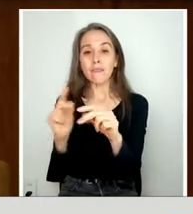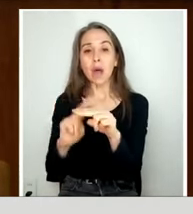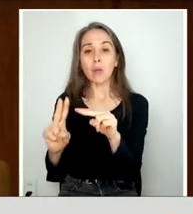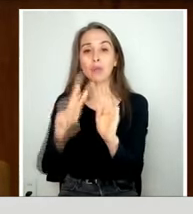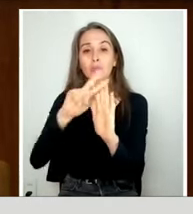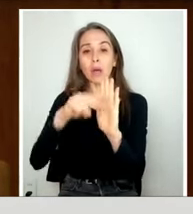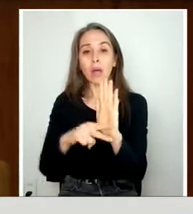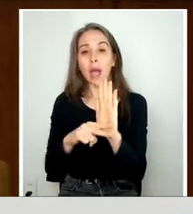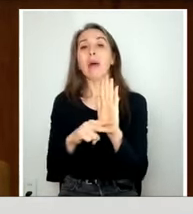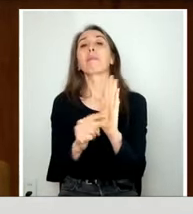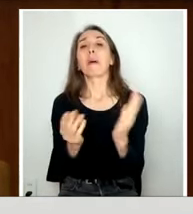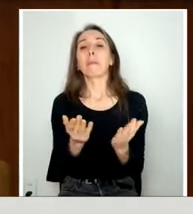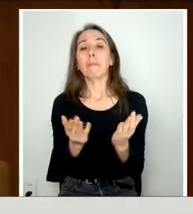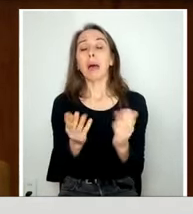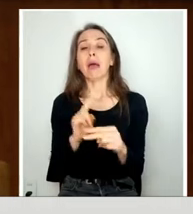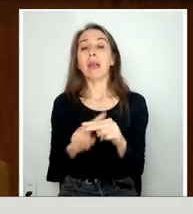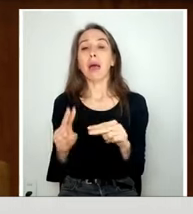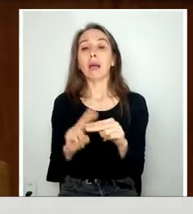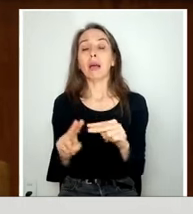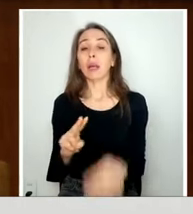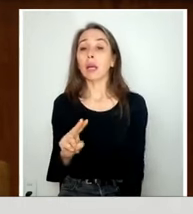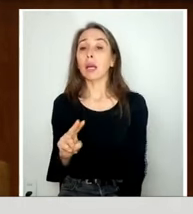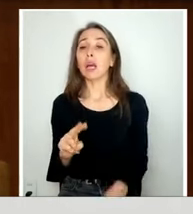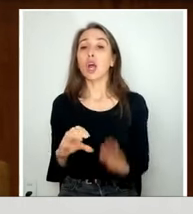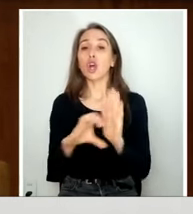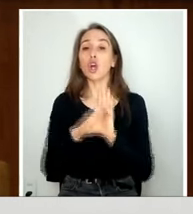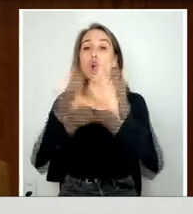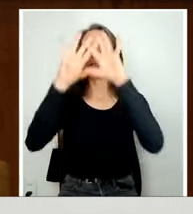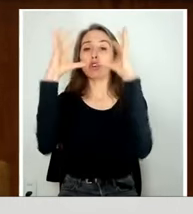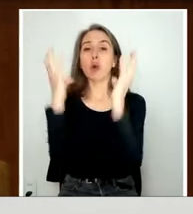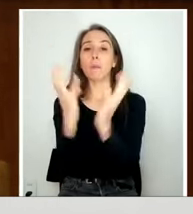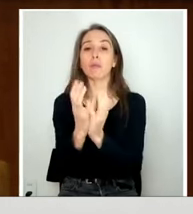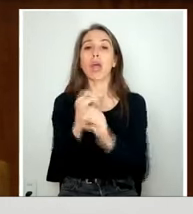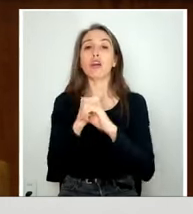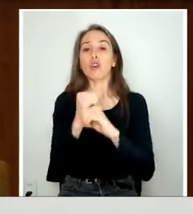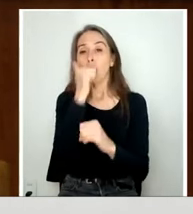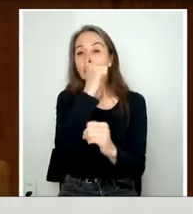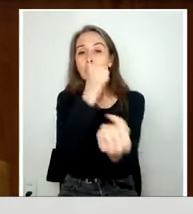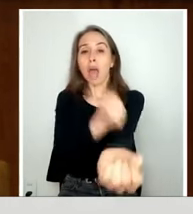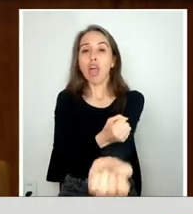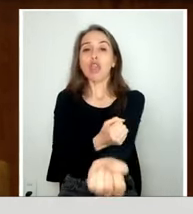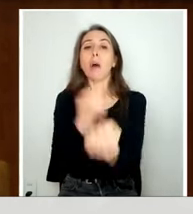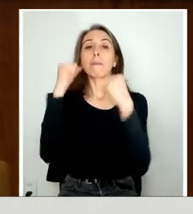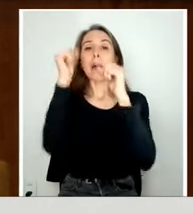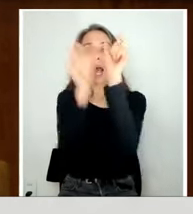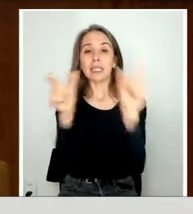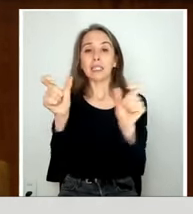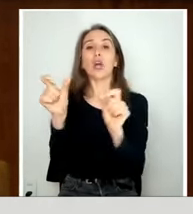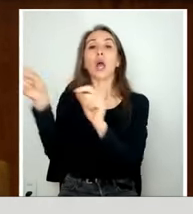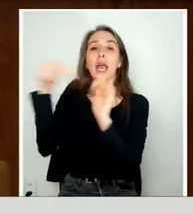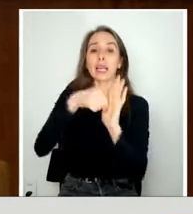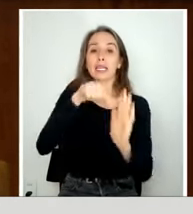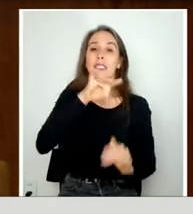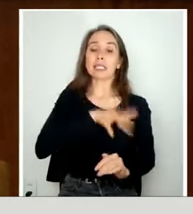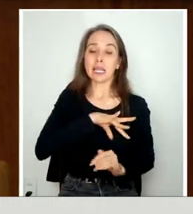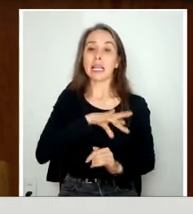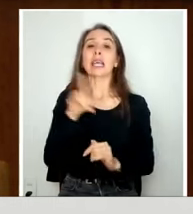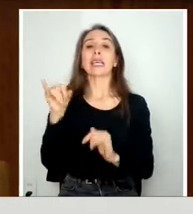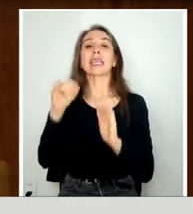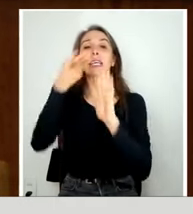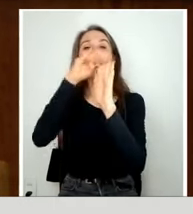tendientes a aplicar el código mundial antidopaje y los estándares Internacionales que rigen el de dopaje en el deporte incluyendo